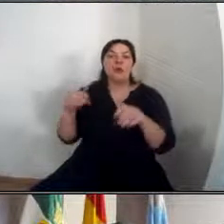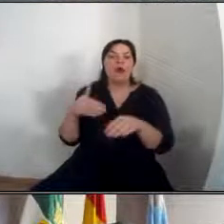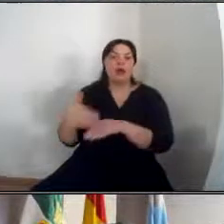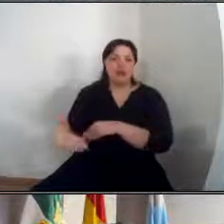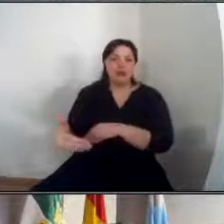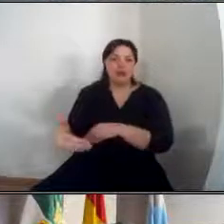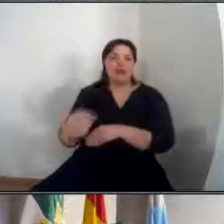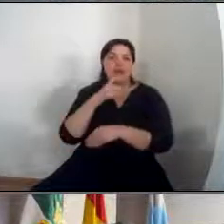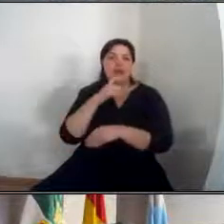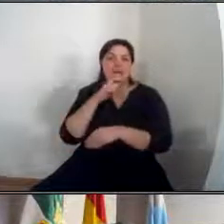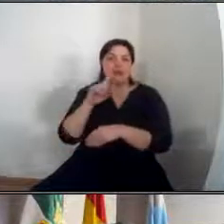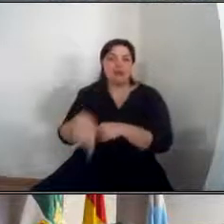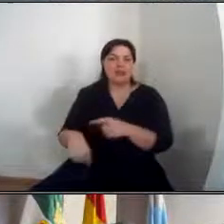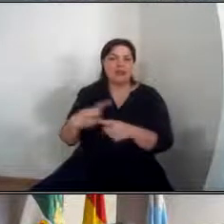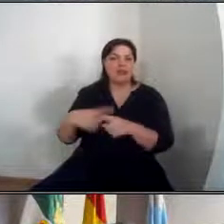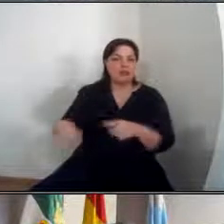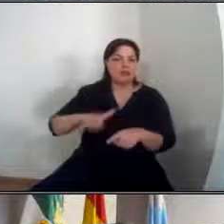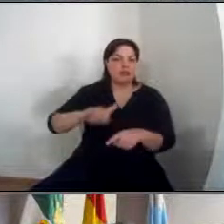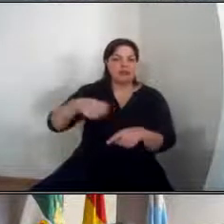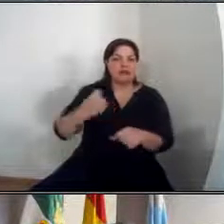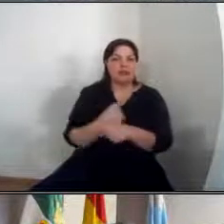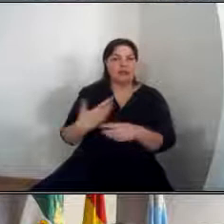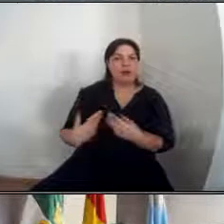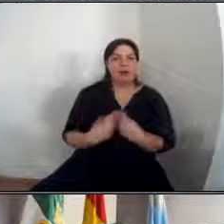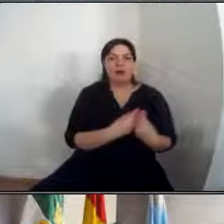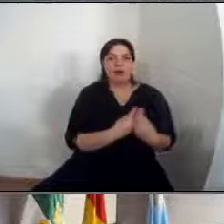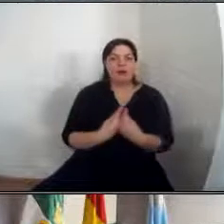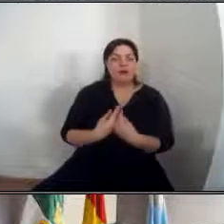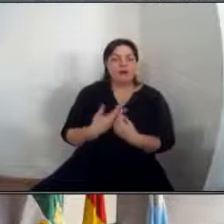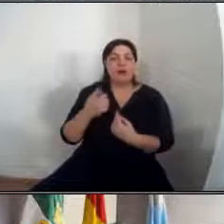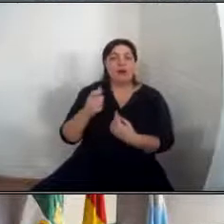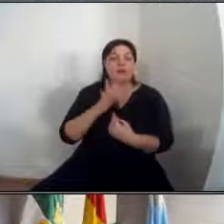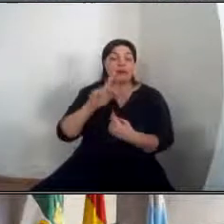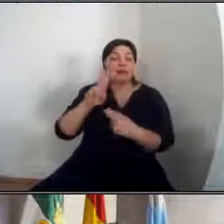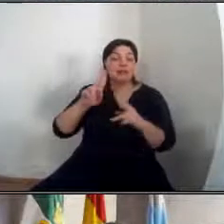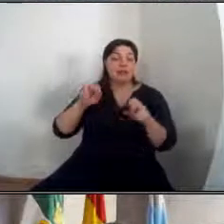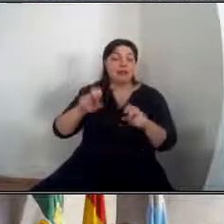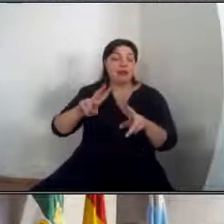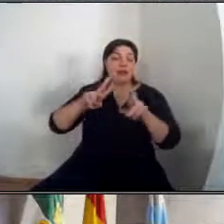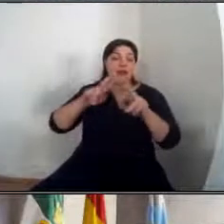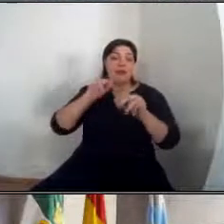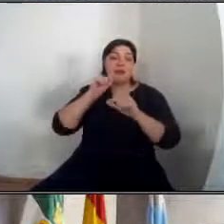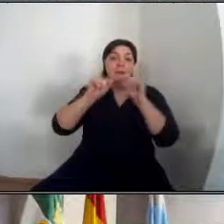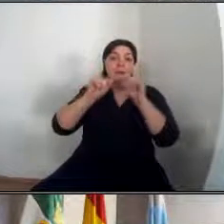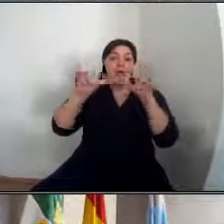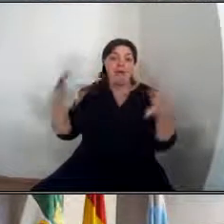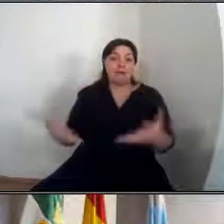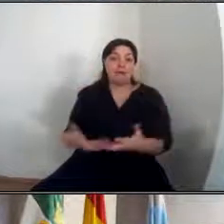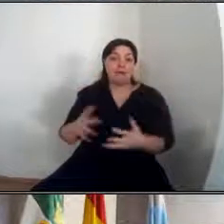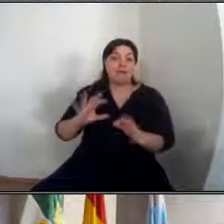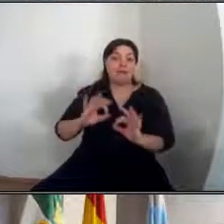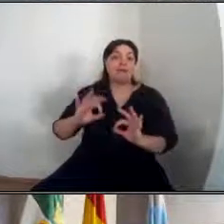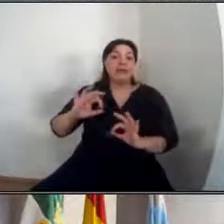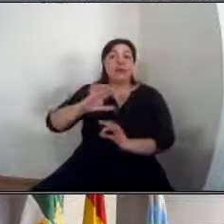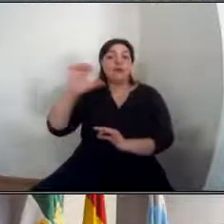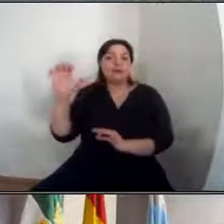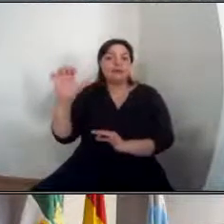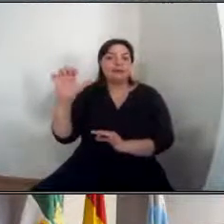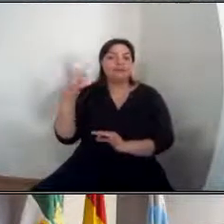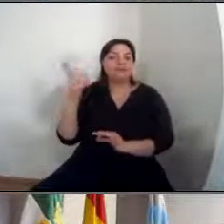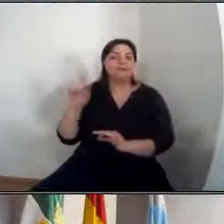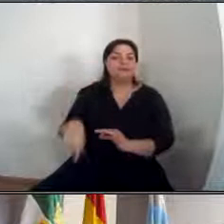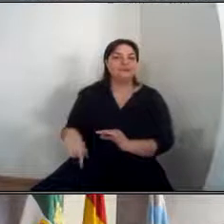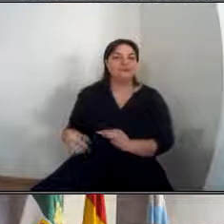distinta, y que además con el tema de la pandemia en todo el mundo y en Europa en particular, pues también hace